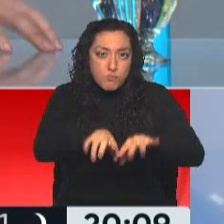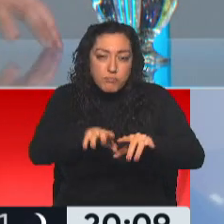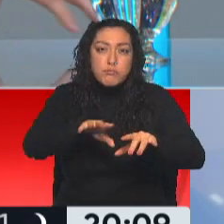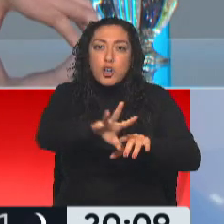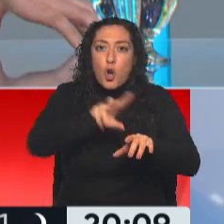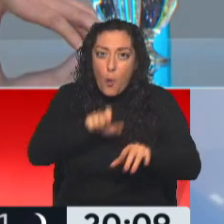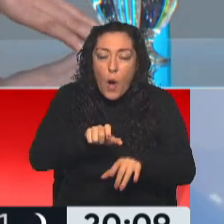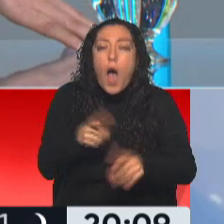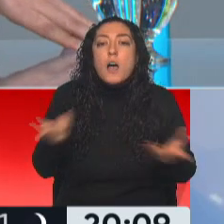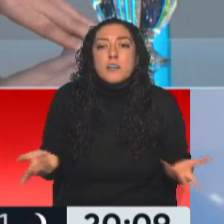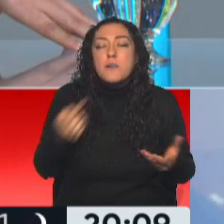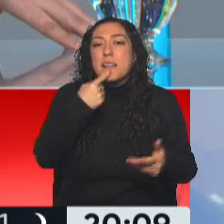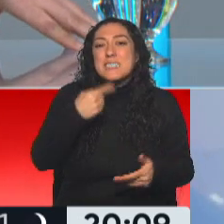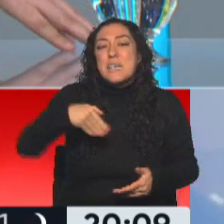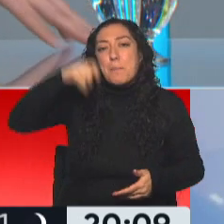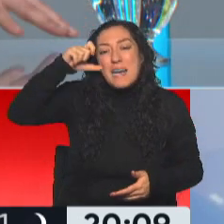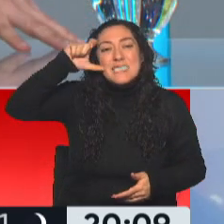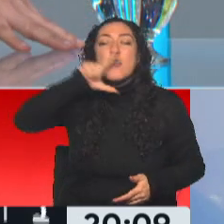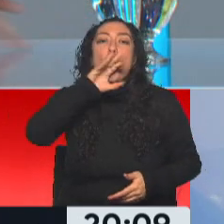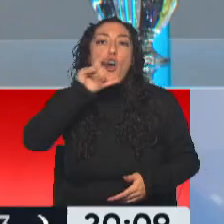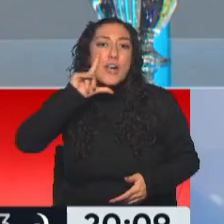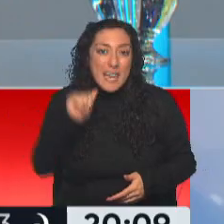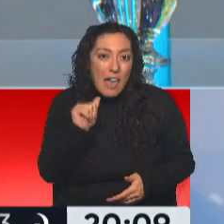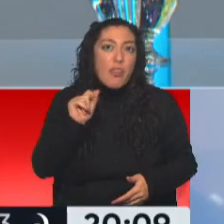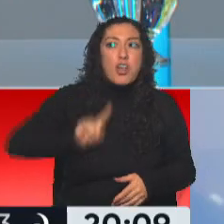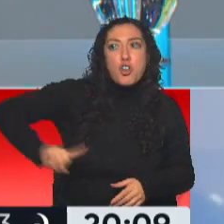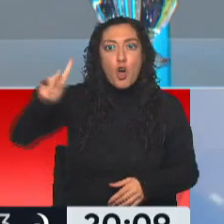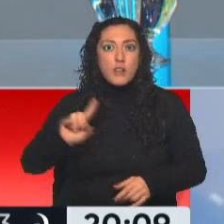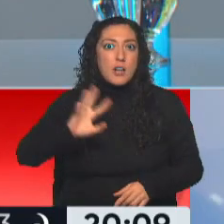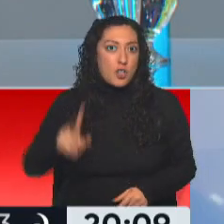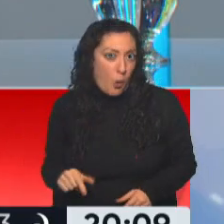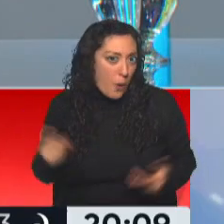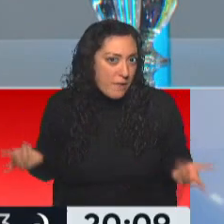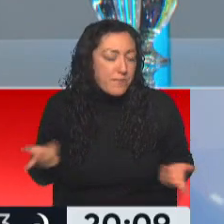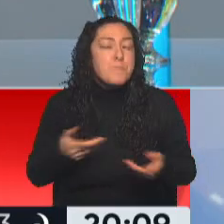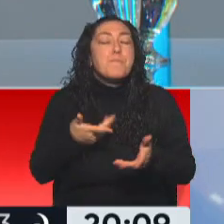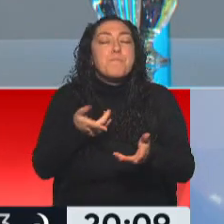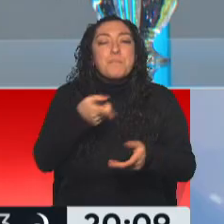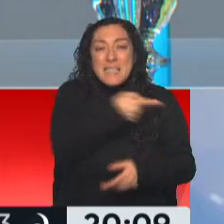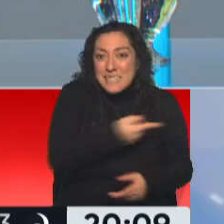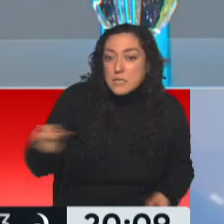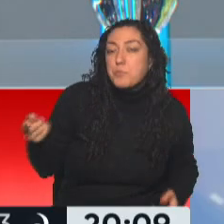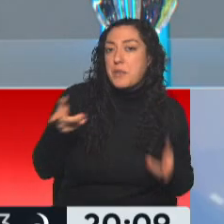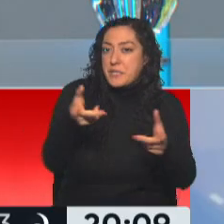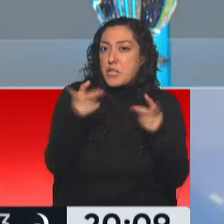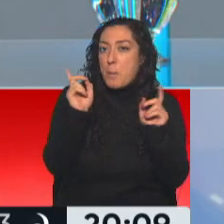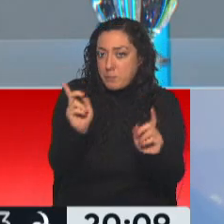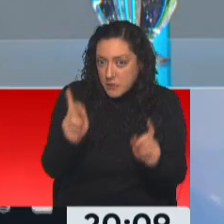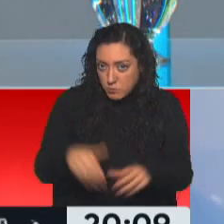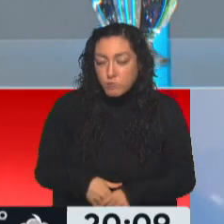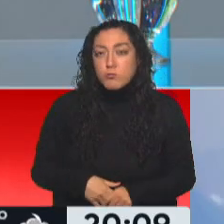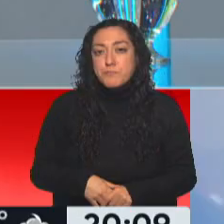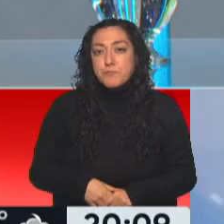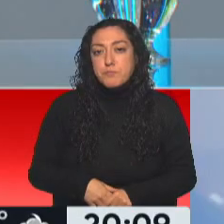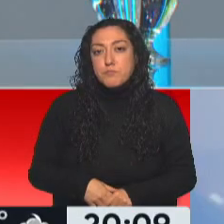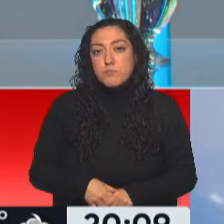hackeo vendría de Macedonia del Norte, ¿no? Esto fue lo que dijeron, y fue un argumento que mantuvieron nuevamente esta semana cuando justamente el